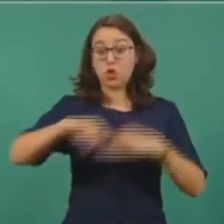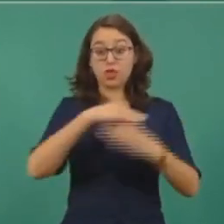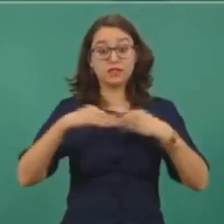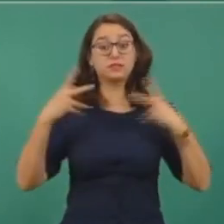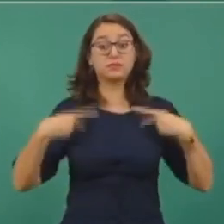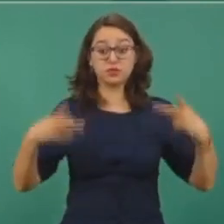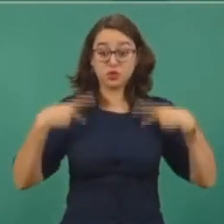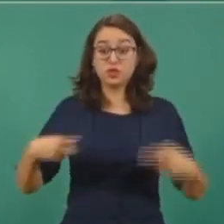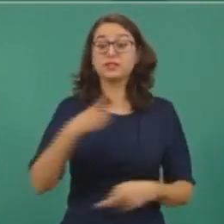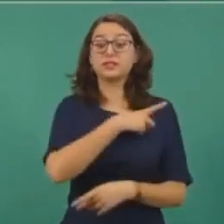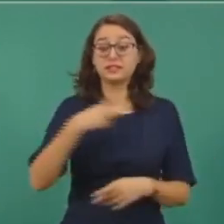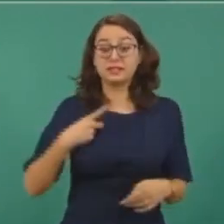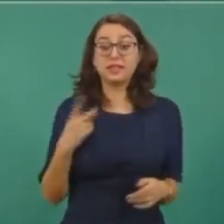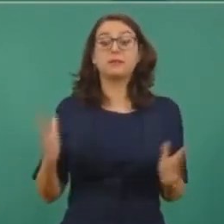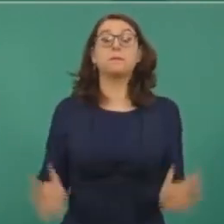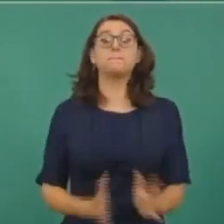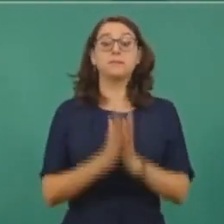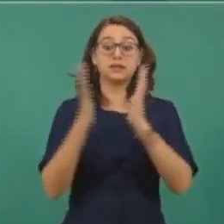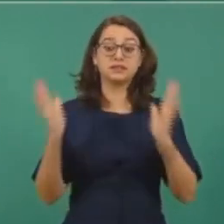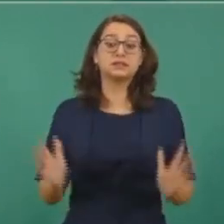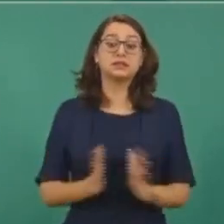participar, aun